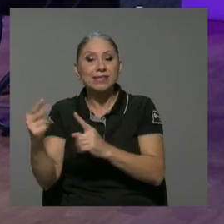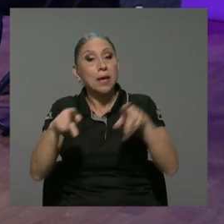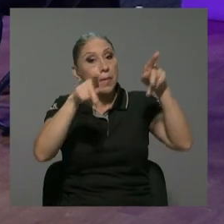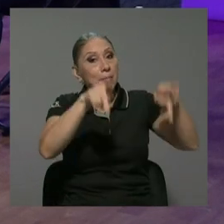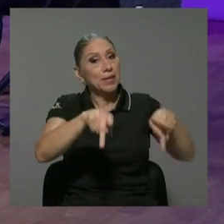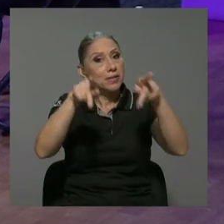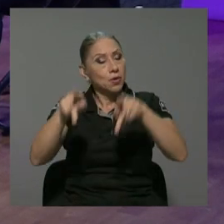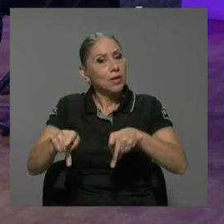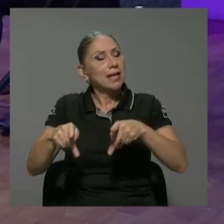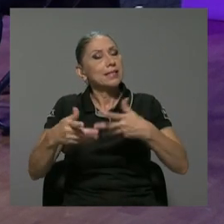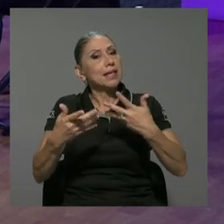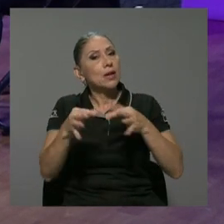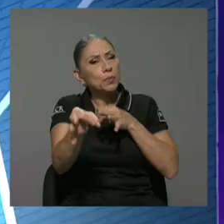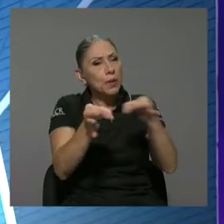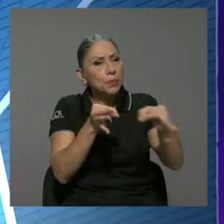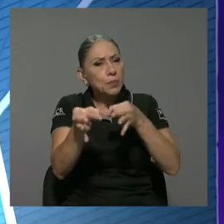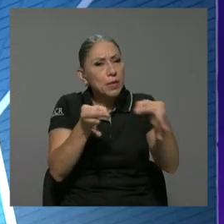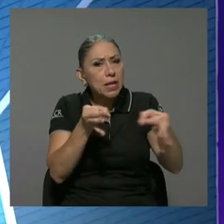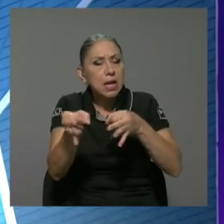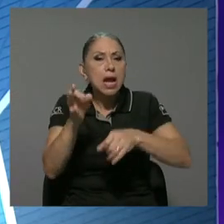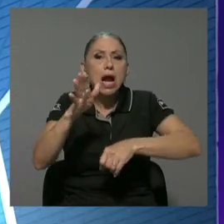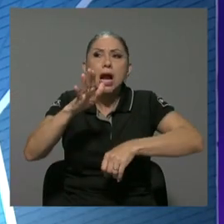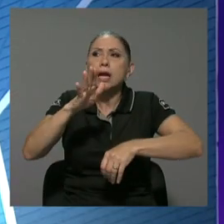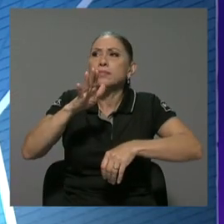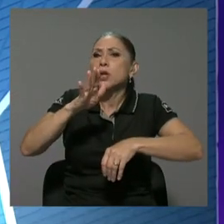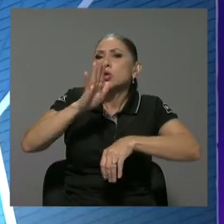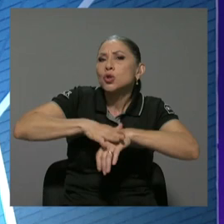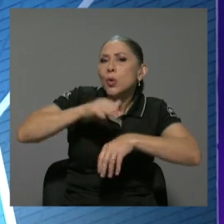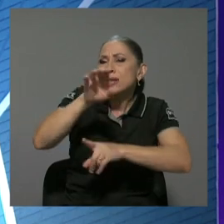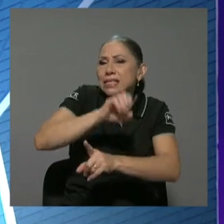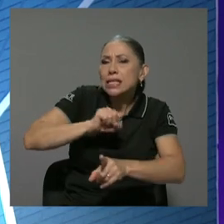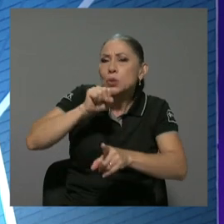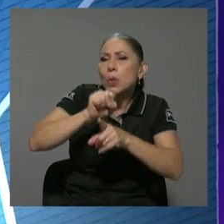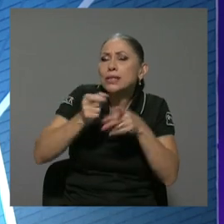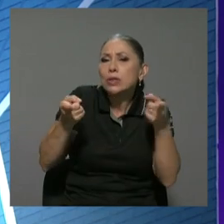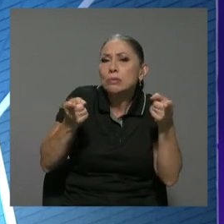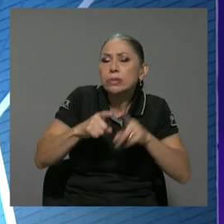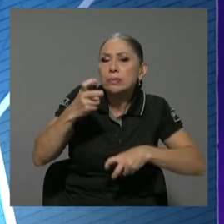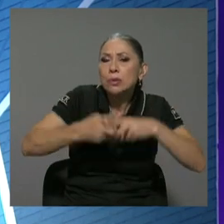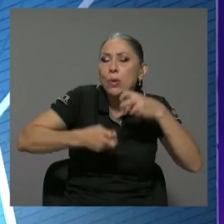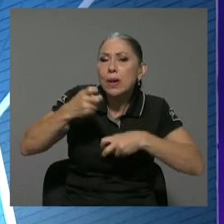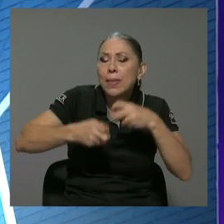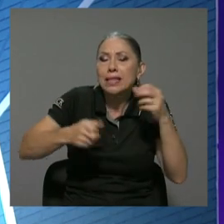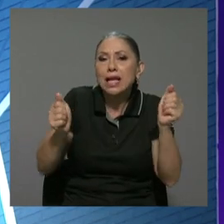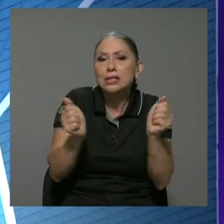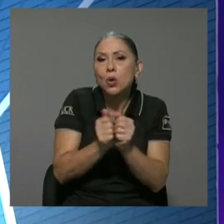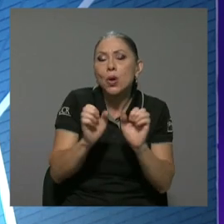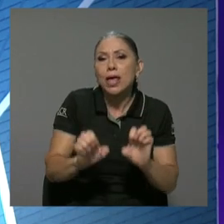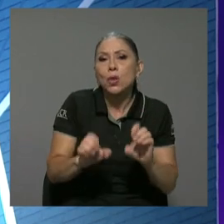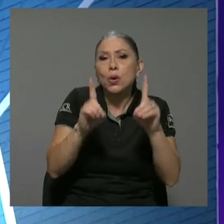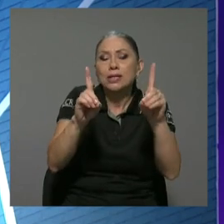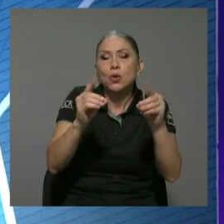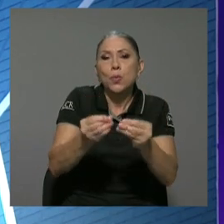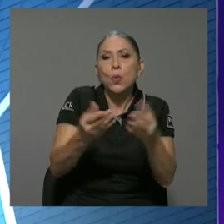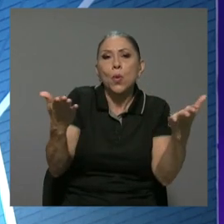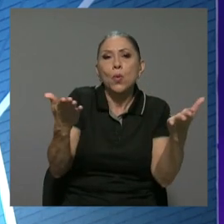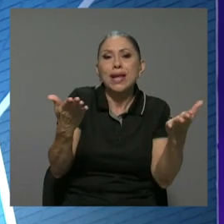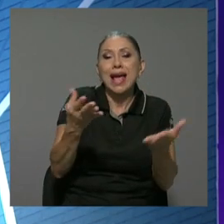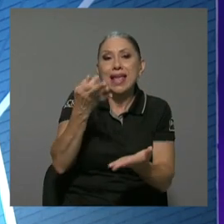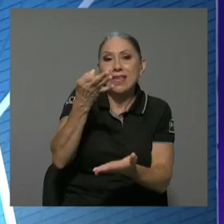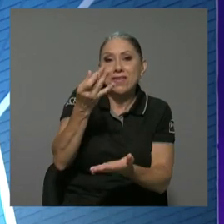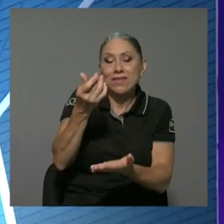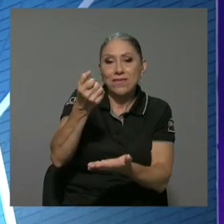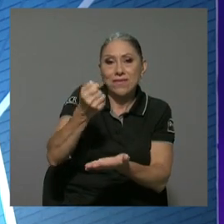contextualizar sobre la problemática que se está viviendo con el tema de la educación pública y su financiamiento.